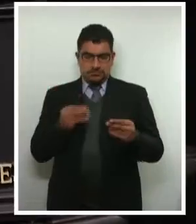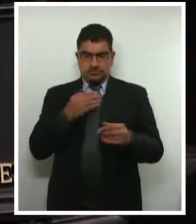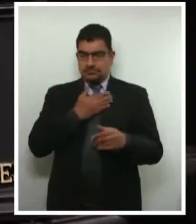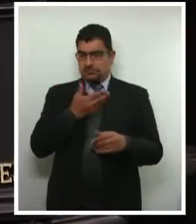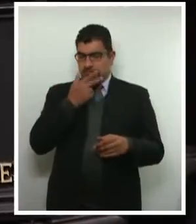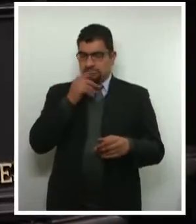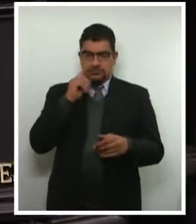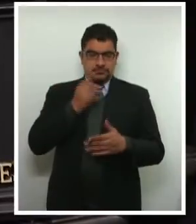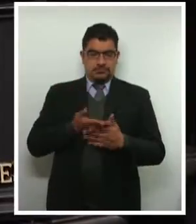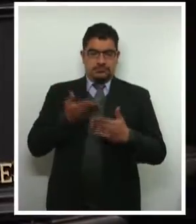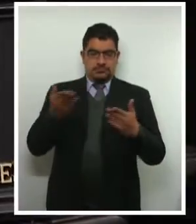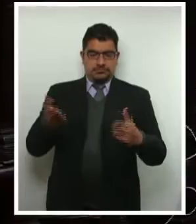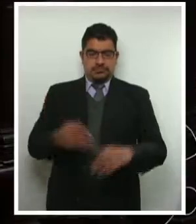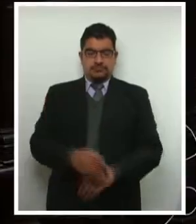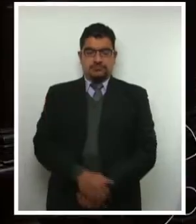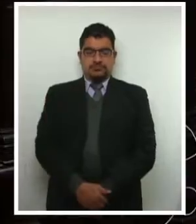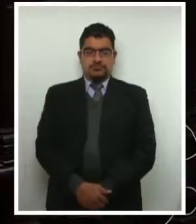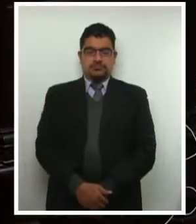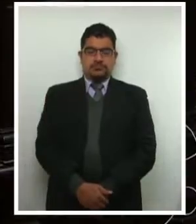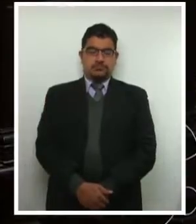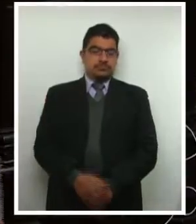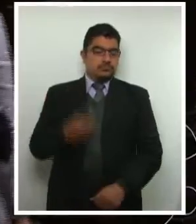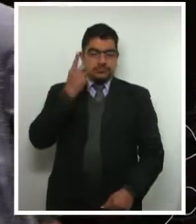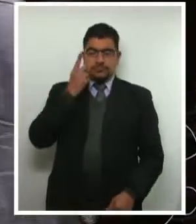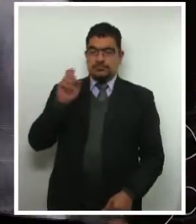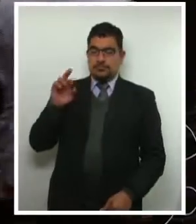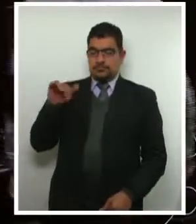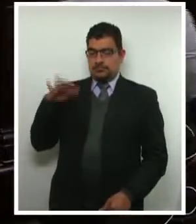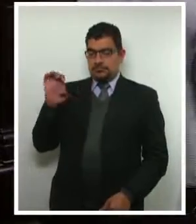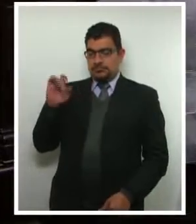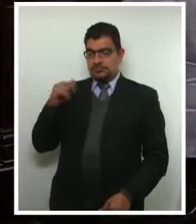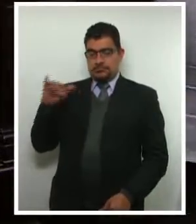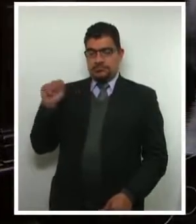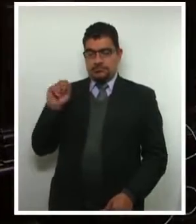compañeros. Diputado Enrique Jackson.